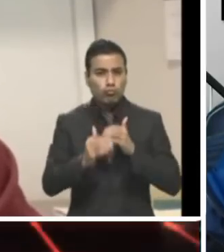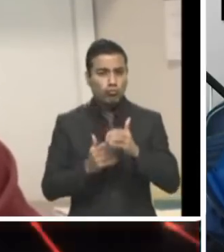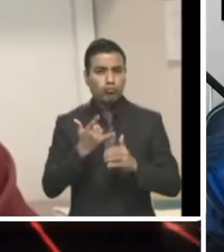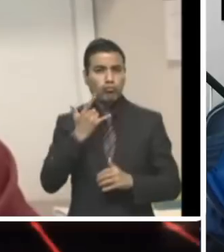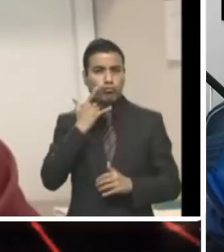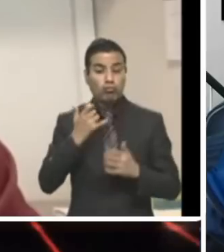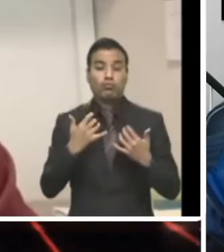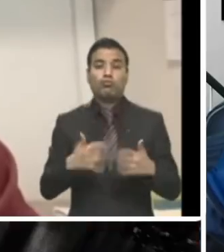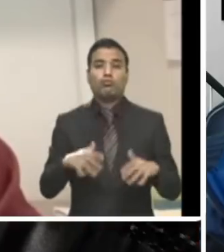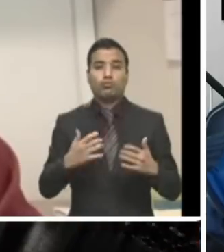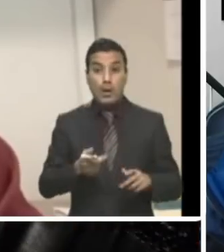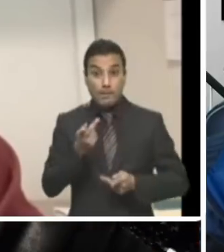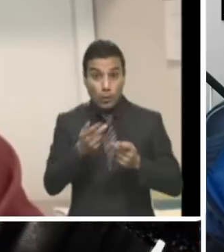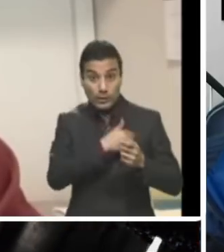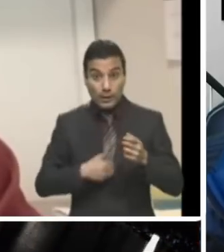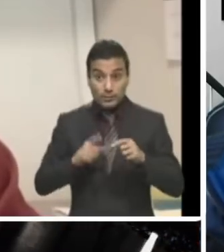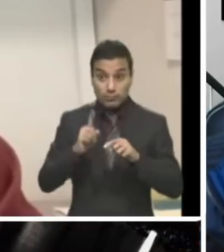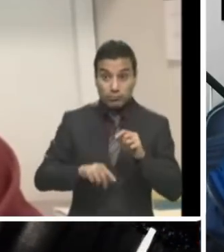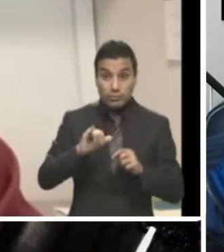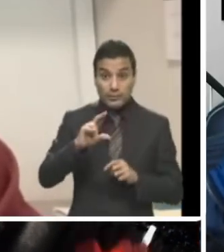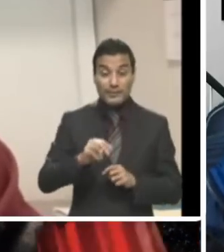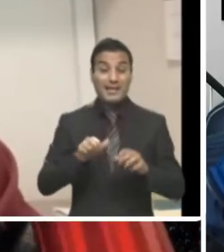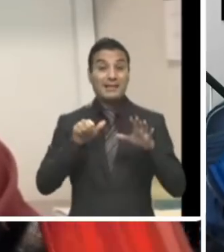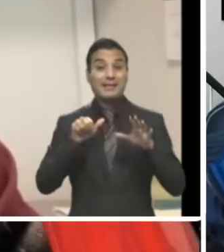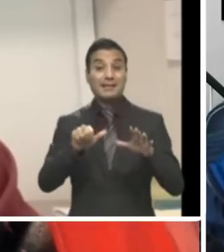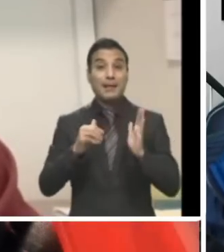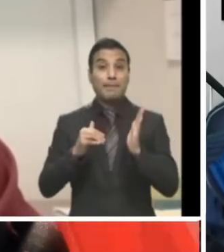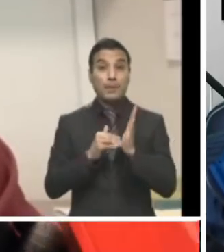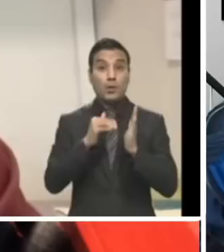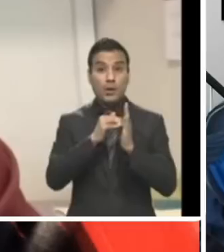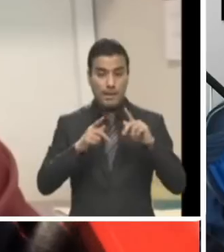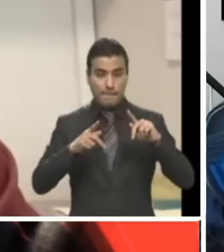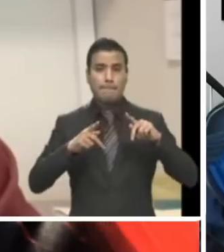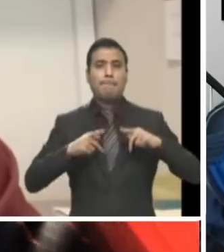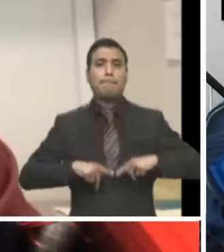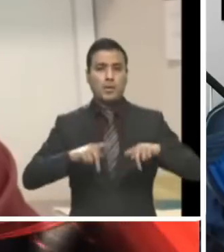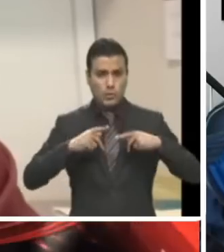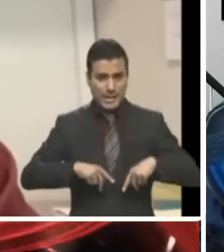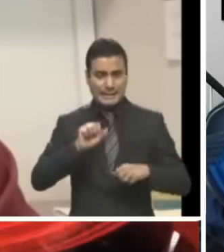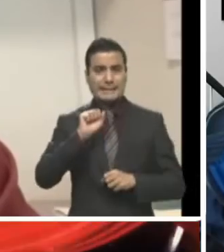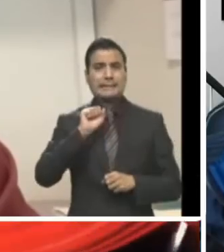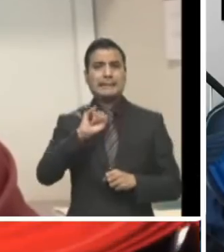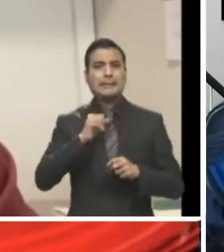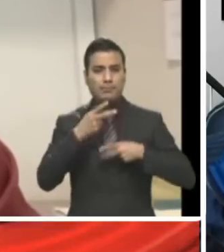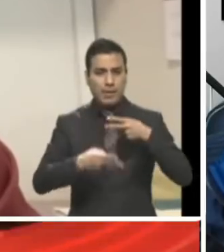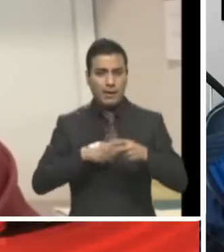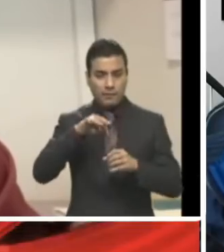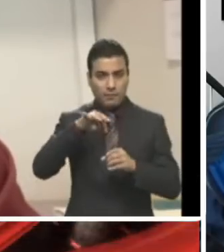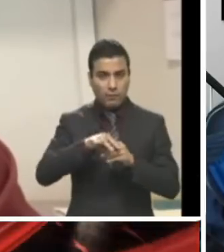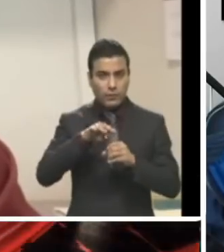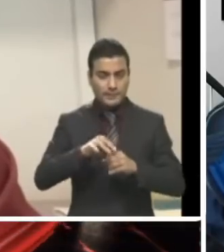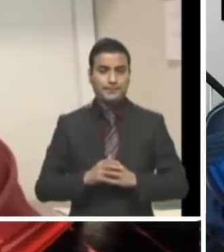proceso en el que participaron más de 16 millones de personas a pesar de que pusieron sólo